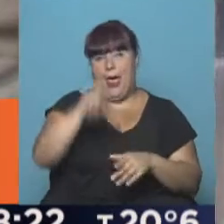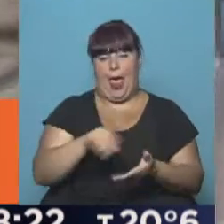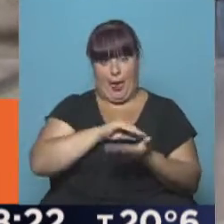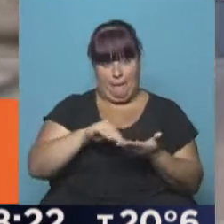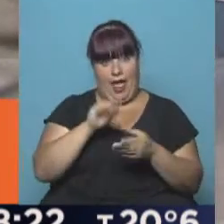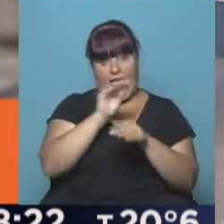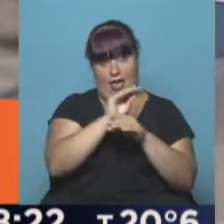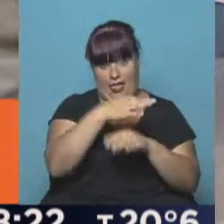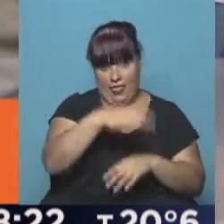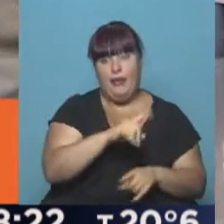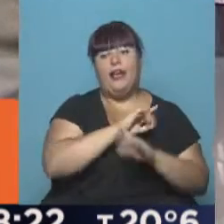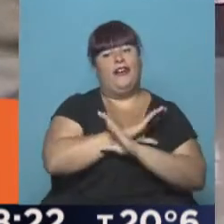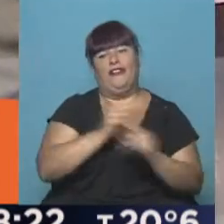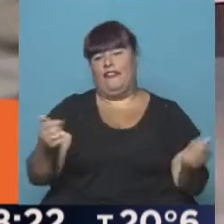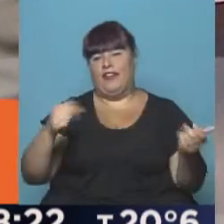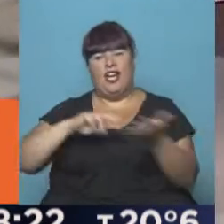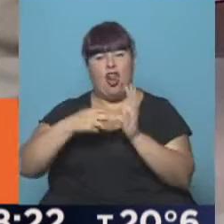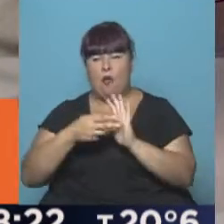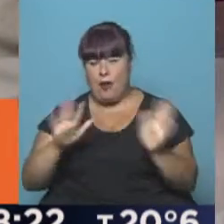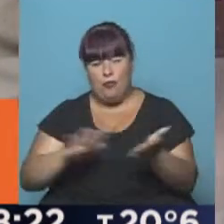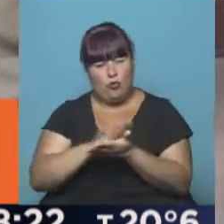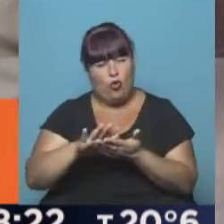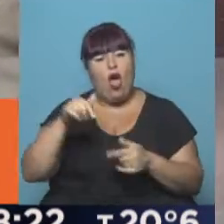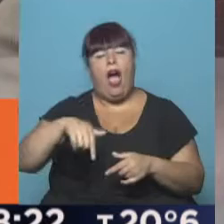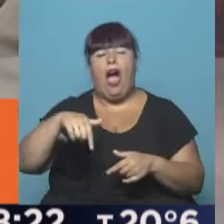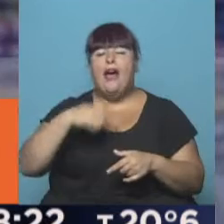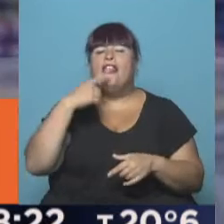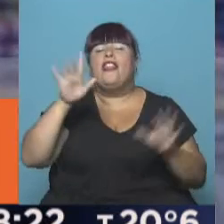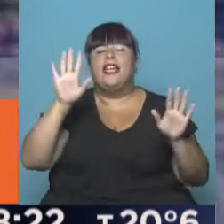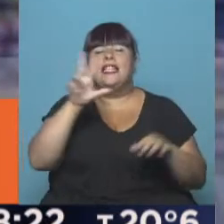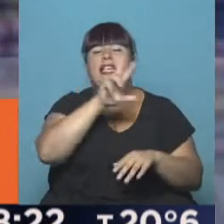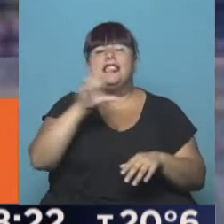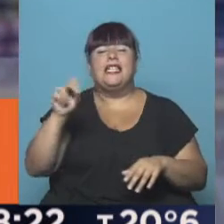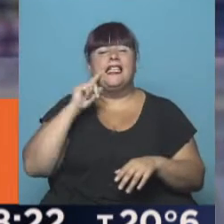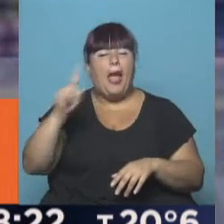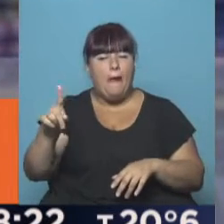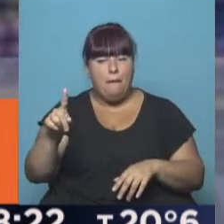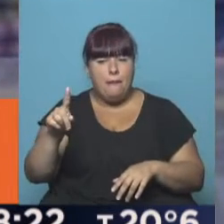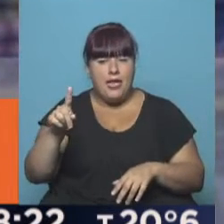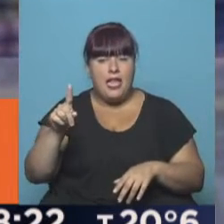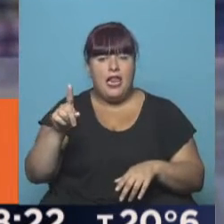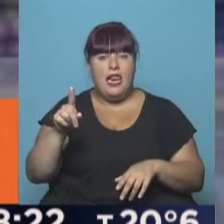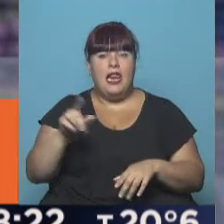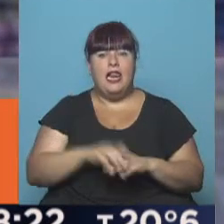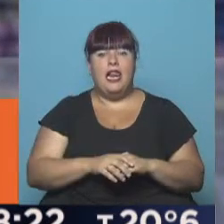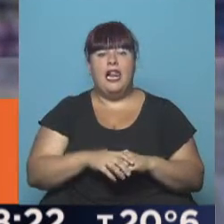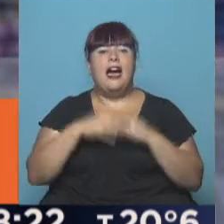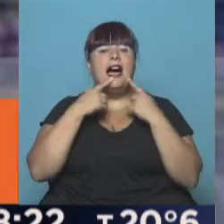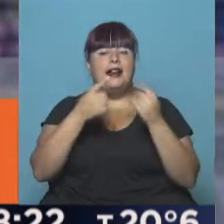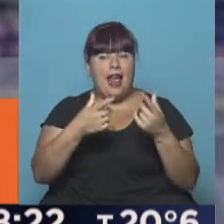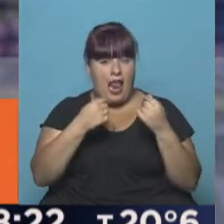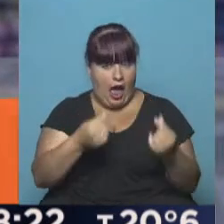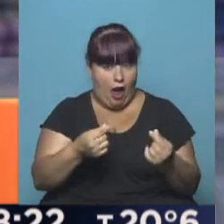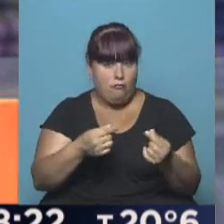y terminar con la conflictividad hoy dicen que hay 300.000 los reclamos